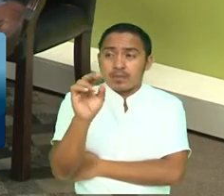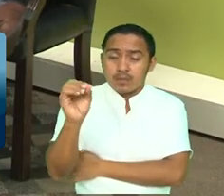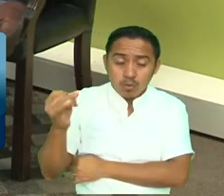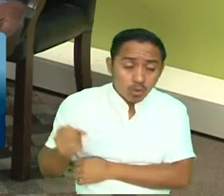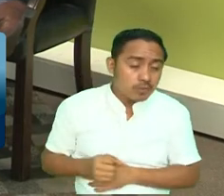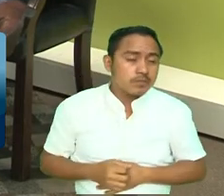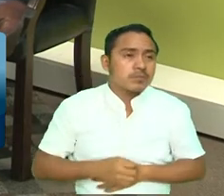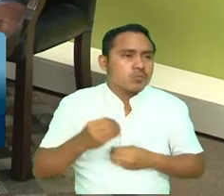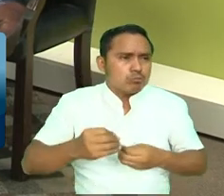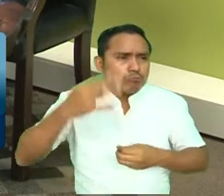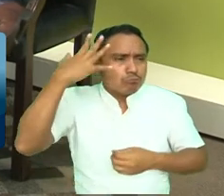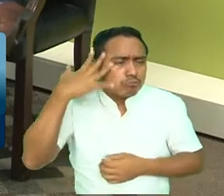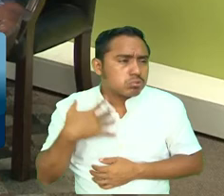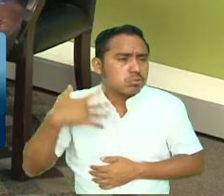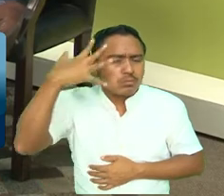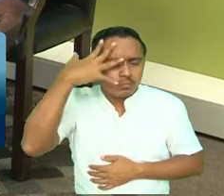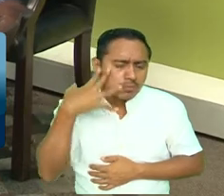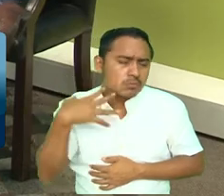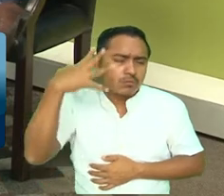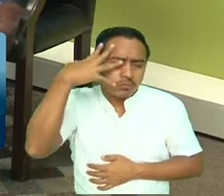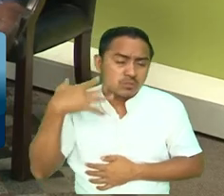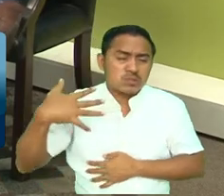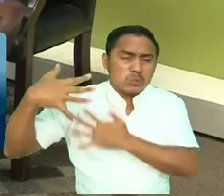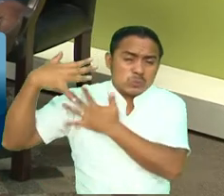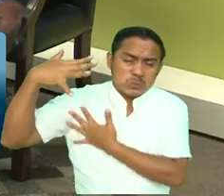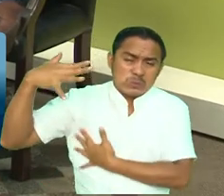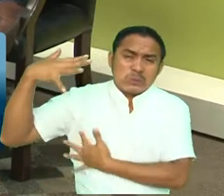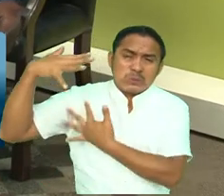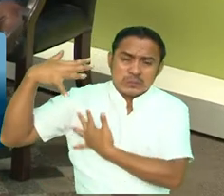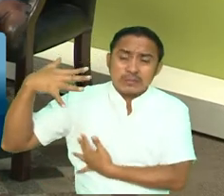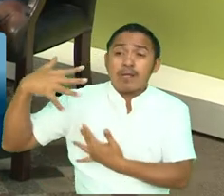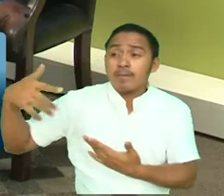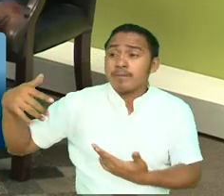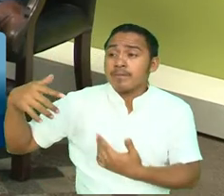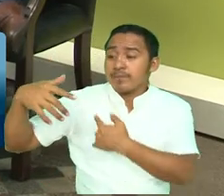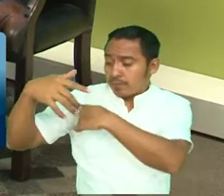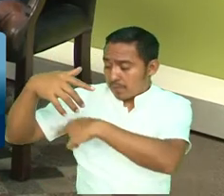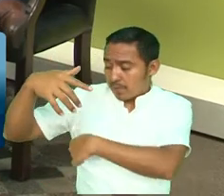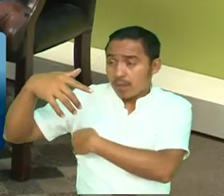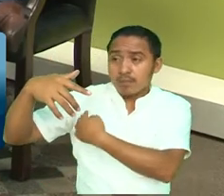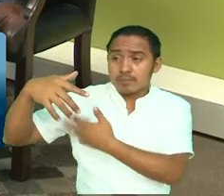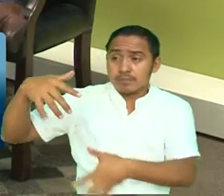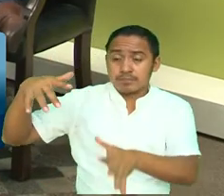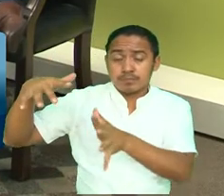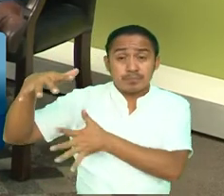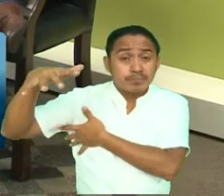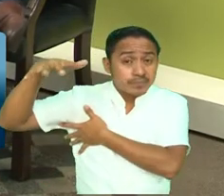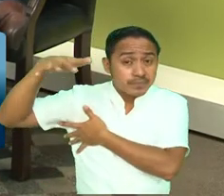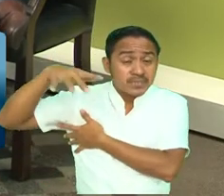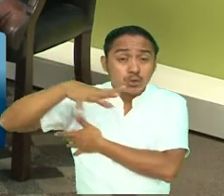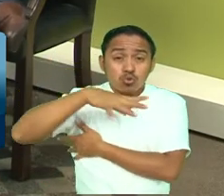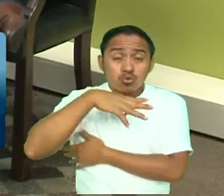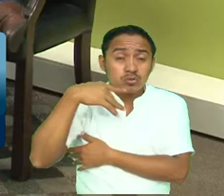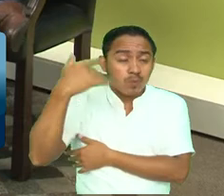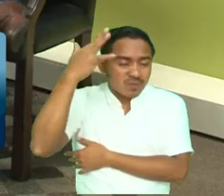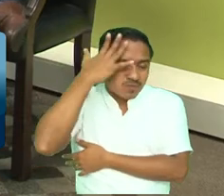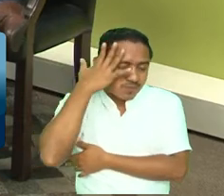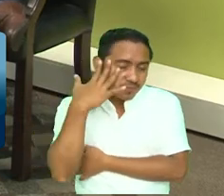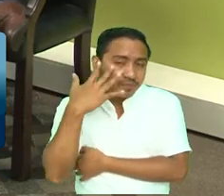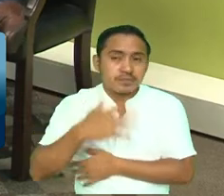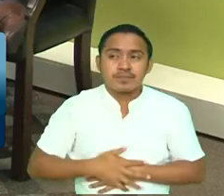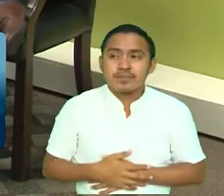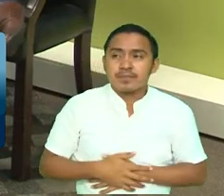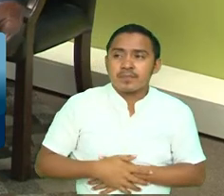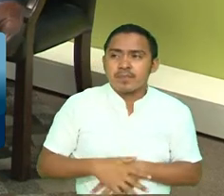detiene. Normalmente nosotros consideramos en las axilas, vemos la mancha de sudor. Es normal si ella